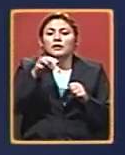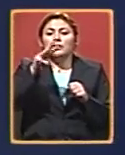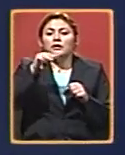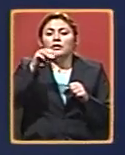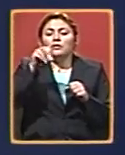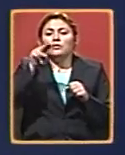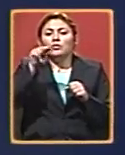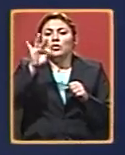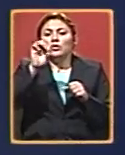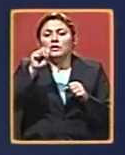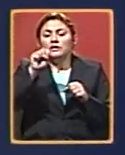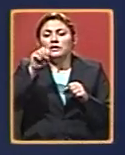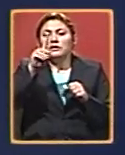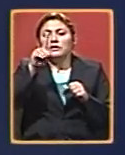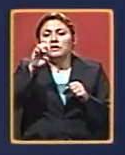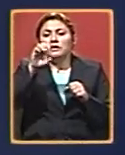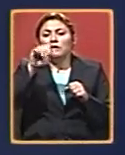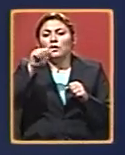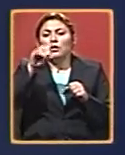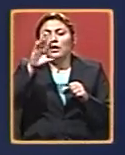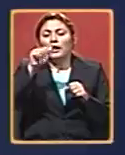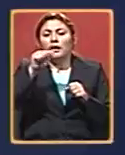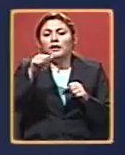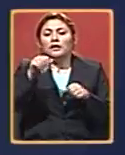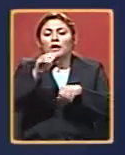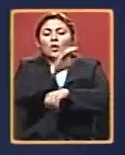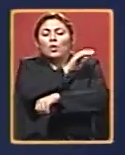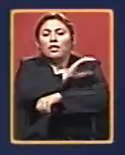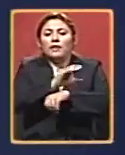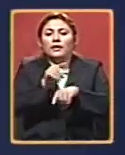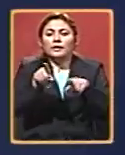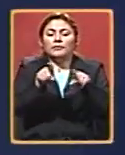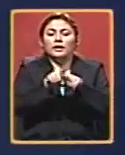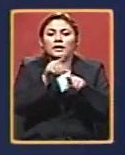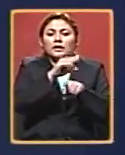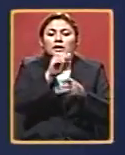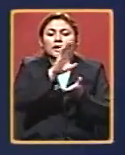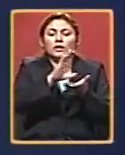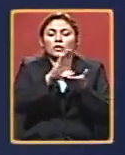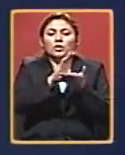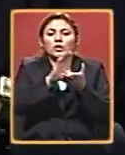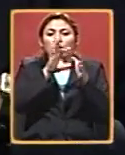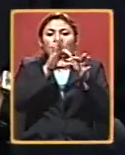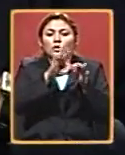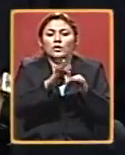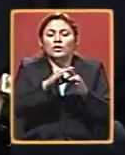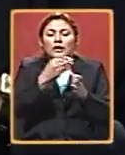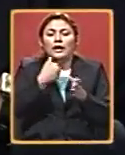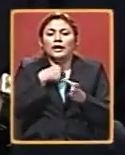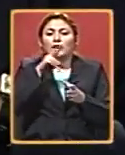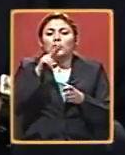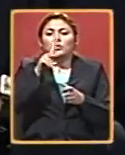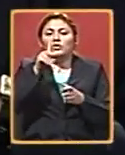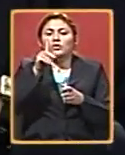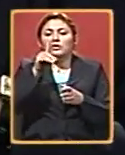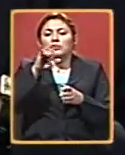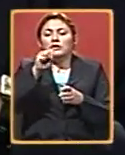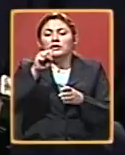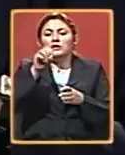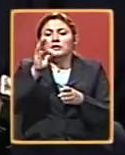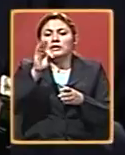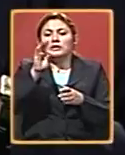de Montes de Oca, el cantón de Curridabat y el cantón de La Unión. Hay 2 distritos del cantón de La